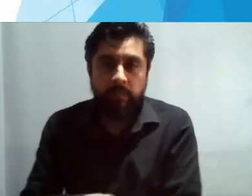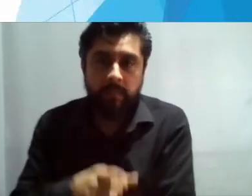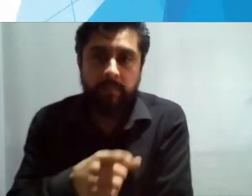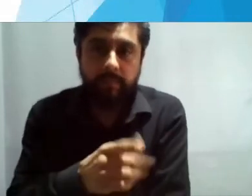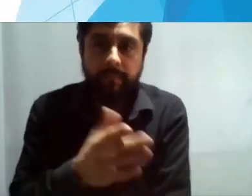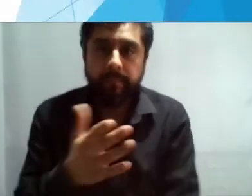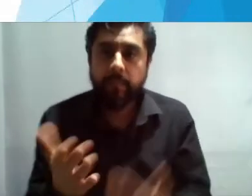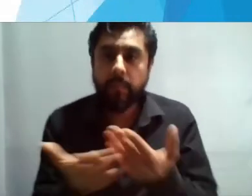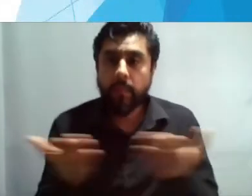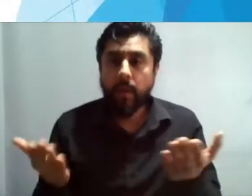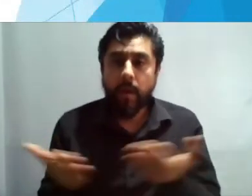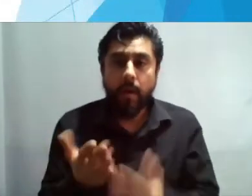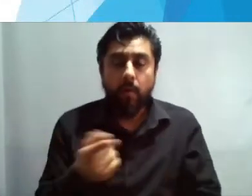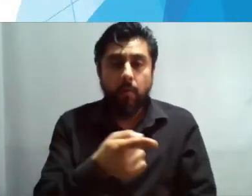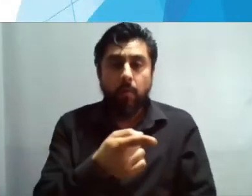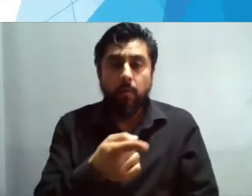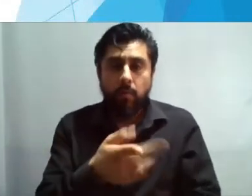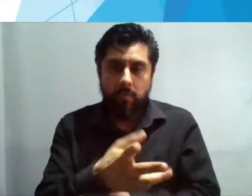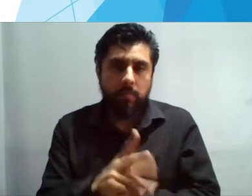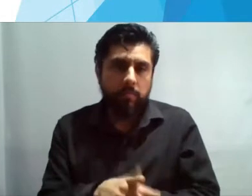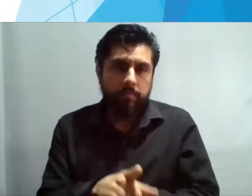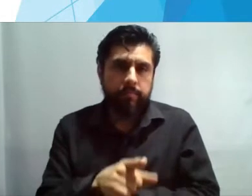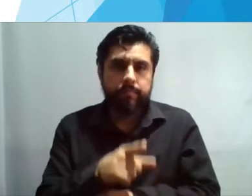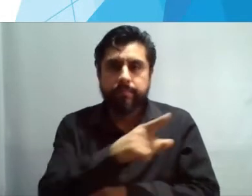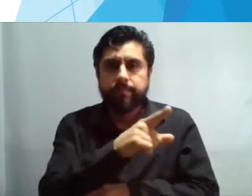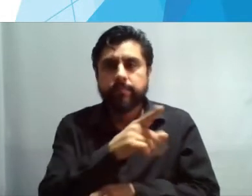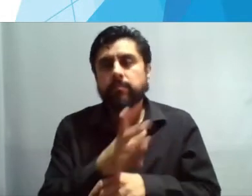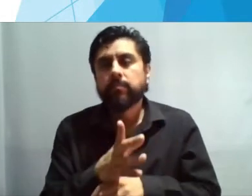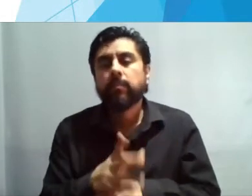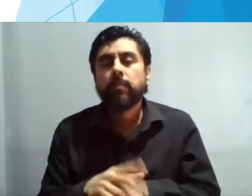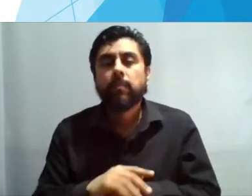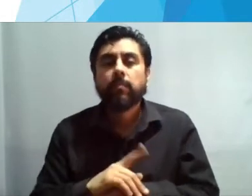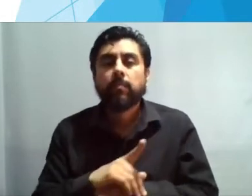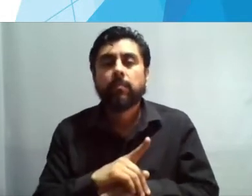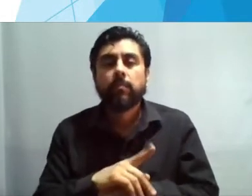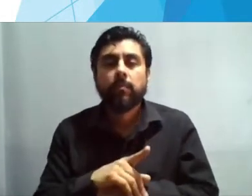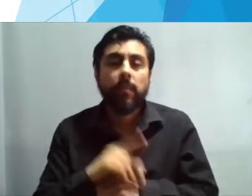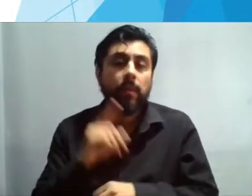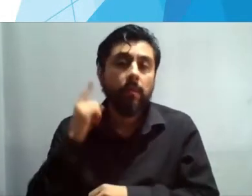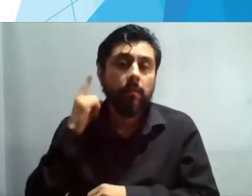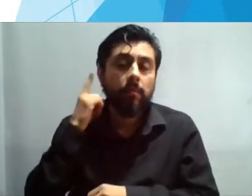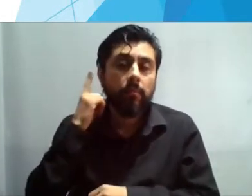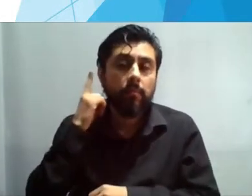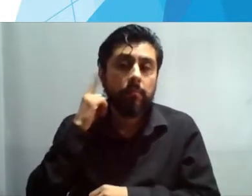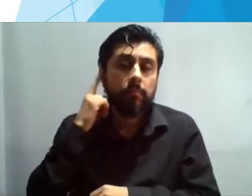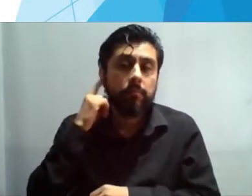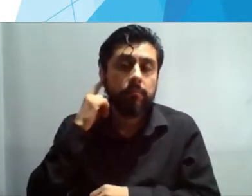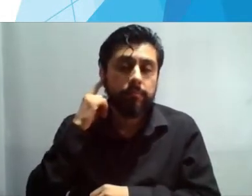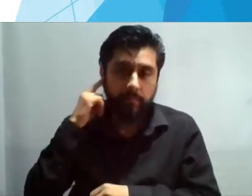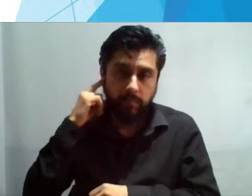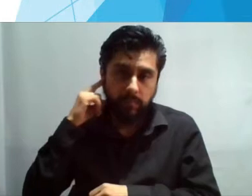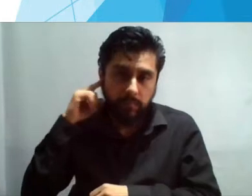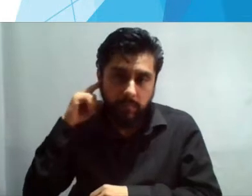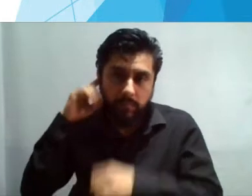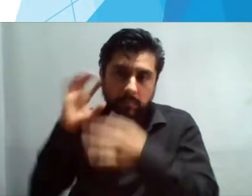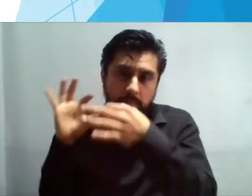Ahora, nuestro vecino del norte, el vecino del norte del oído, se llama cerebro.